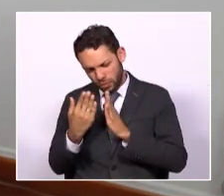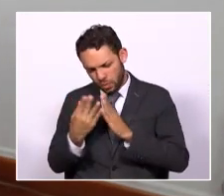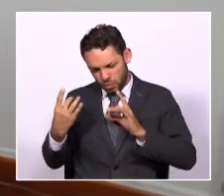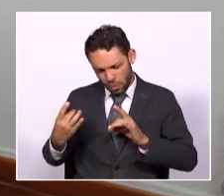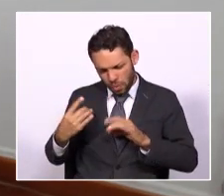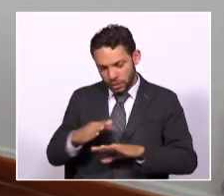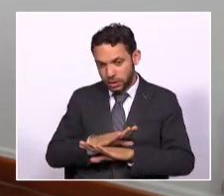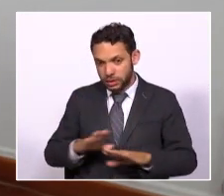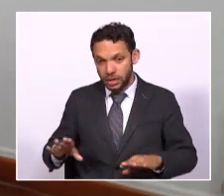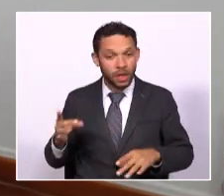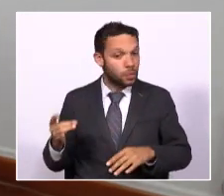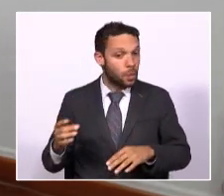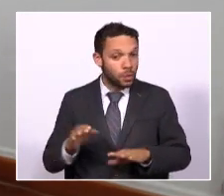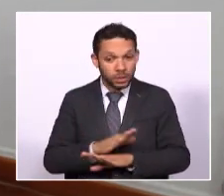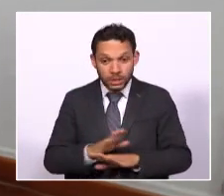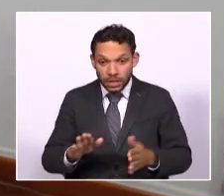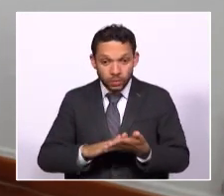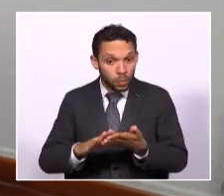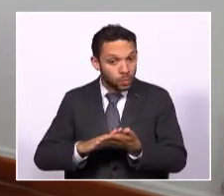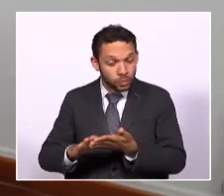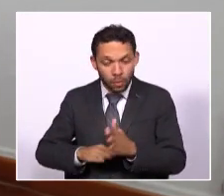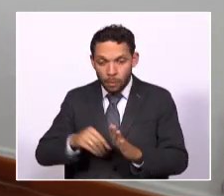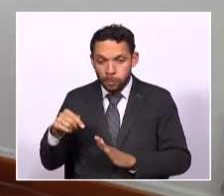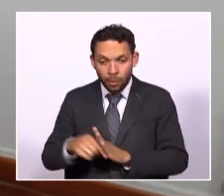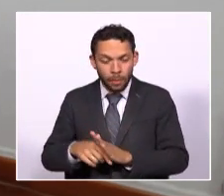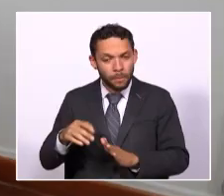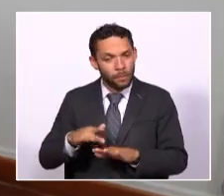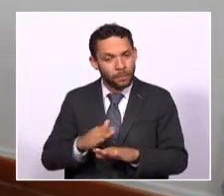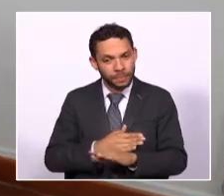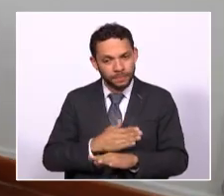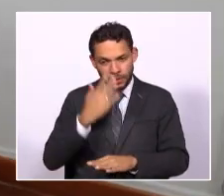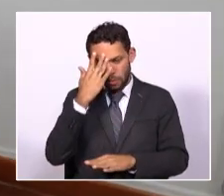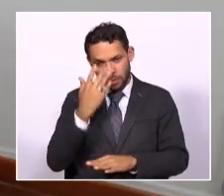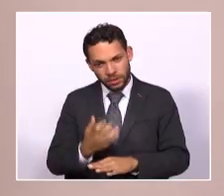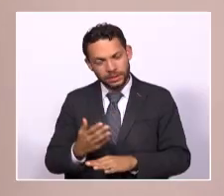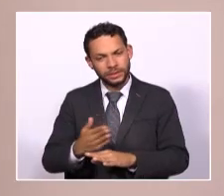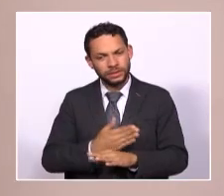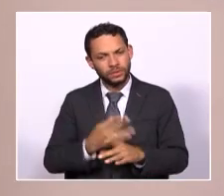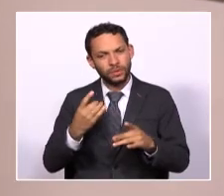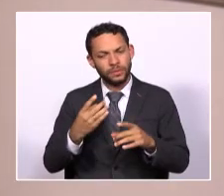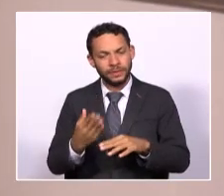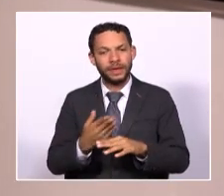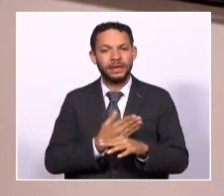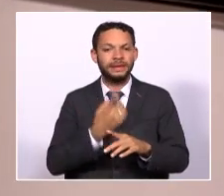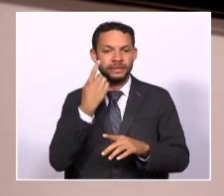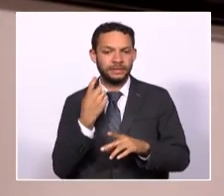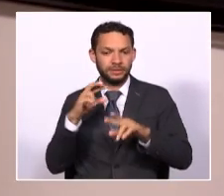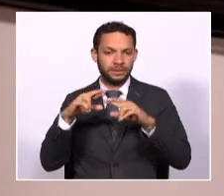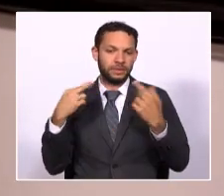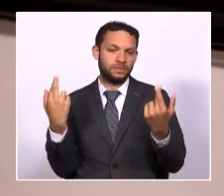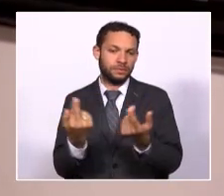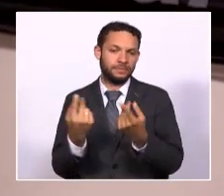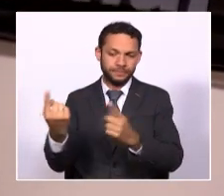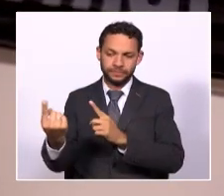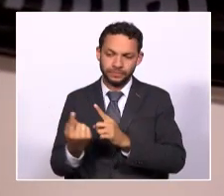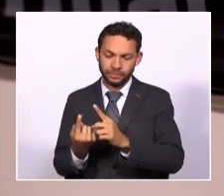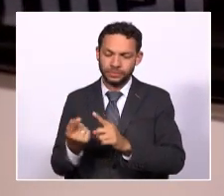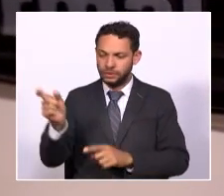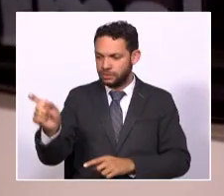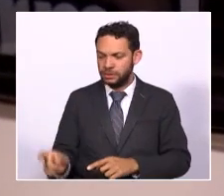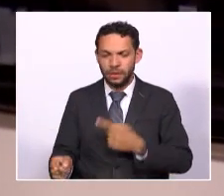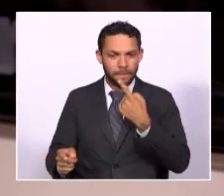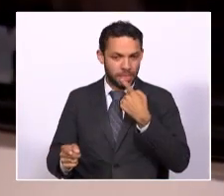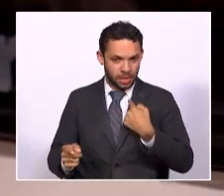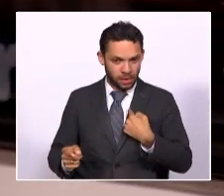duela, entonces me quite el dolor. No, es porque tiene el dolor. Anoche estaba en una reunión y se me acercaba una paciente, me decía, doctor,